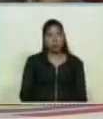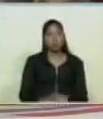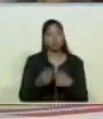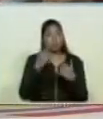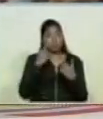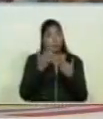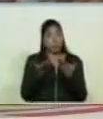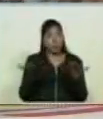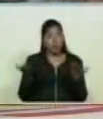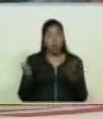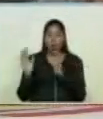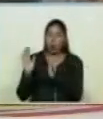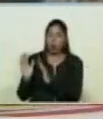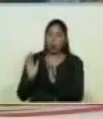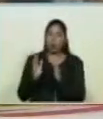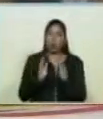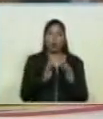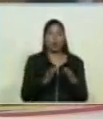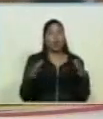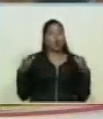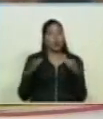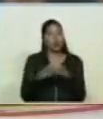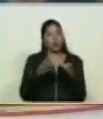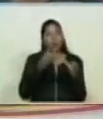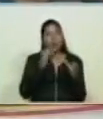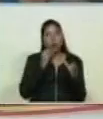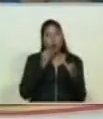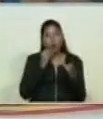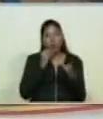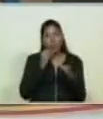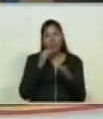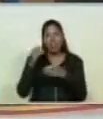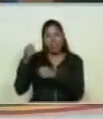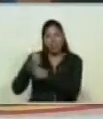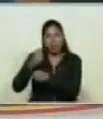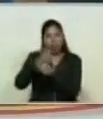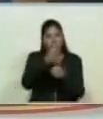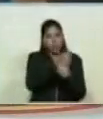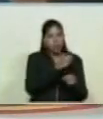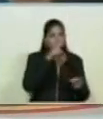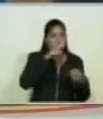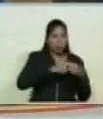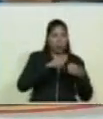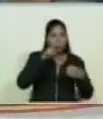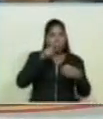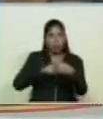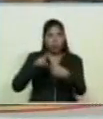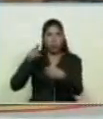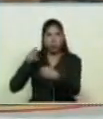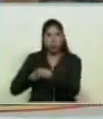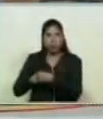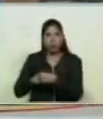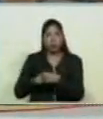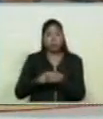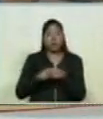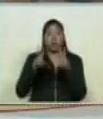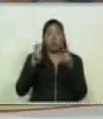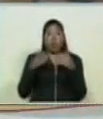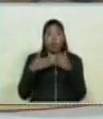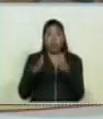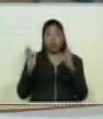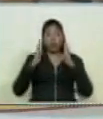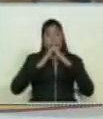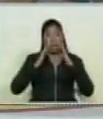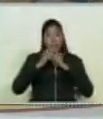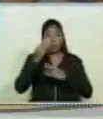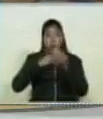organización popular, nuestra juventud organizada en cada uno de los trabajos. Yo quiero ratificar, presidente, que con la inauguración de esta Casa de Alimentación